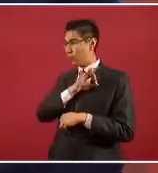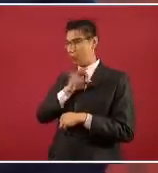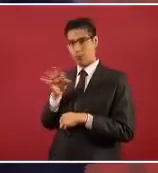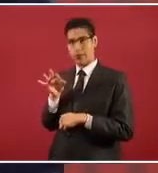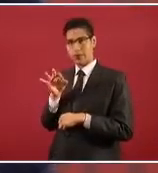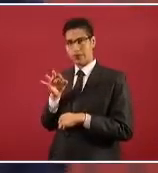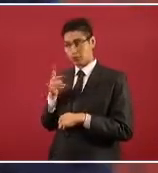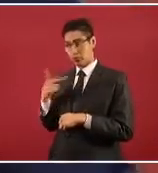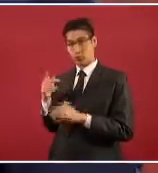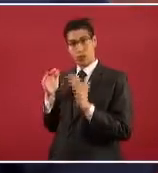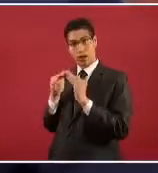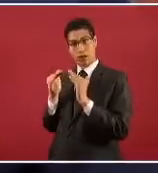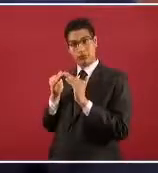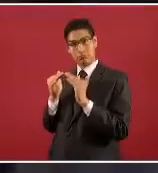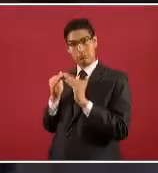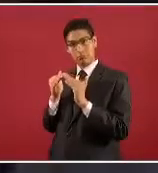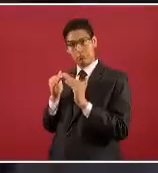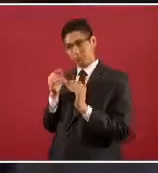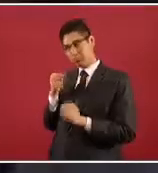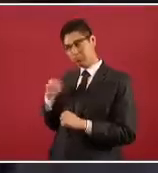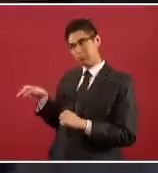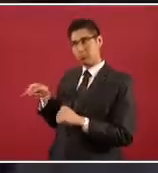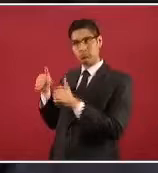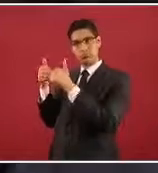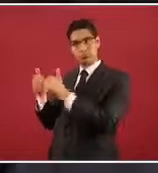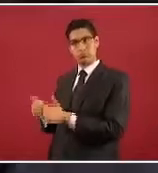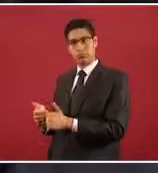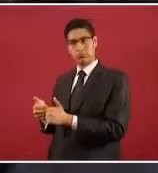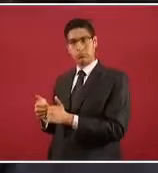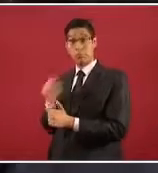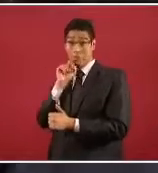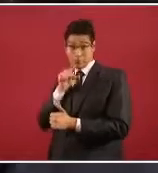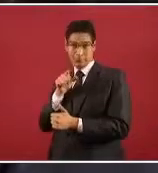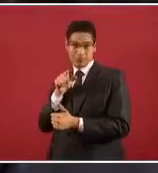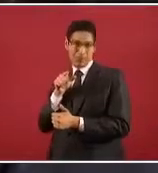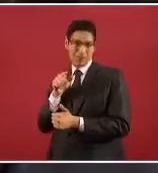ir a su casa, regresarse a su casa con indicaciones